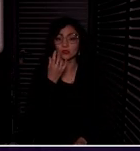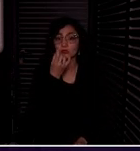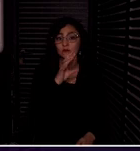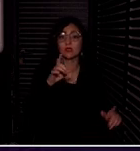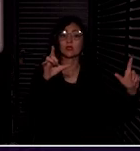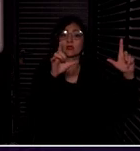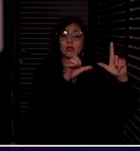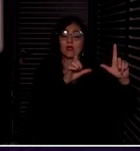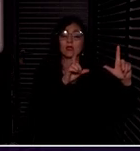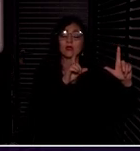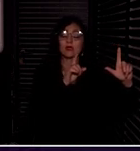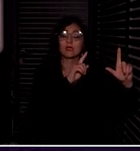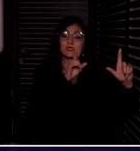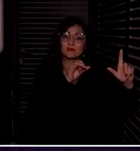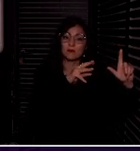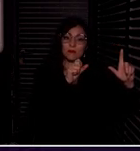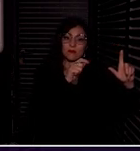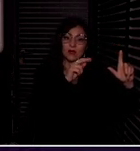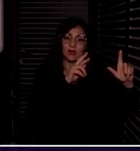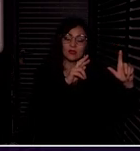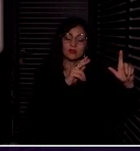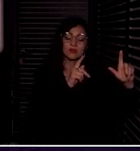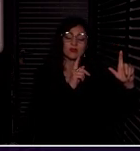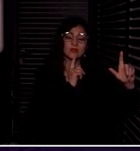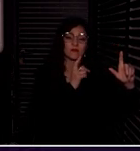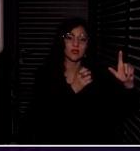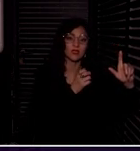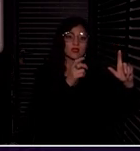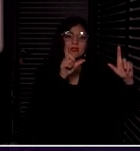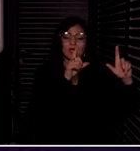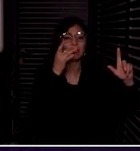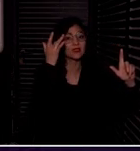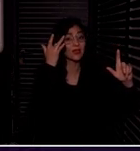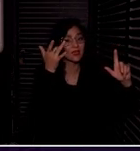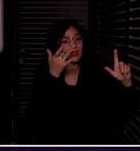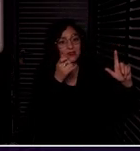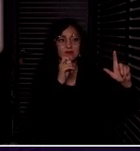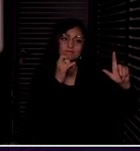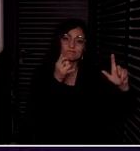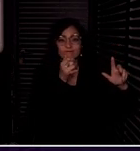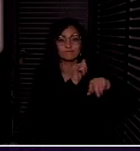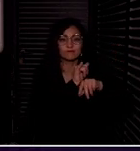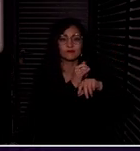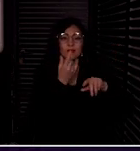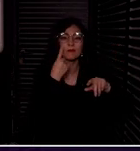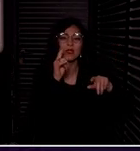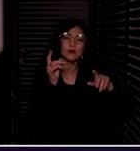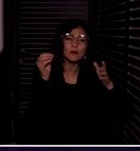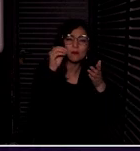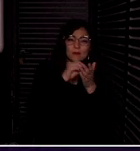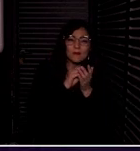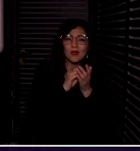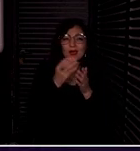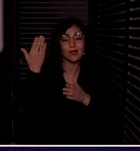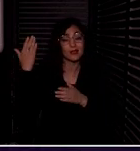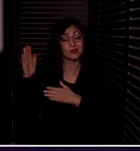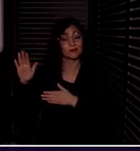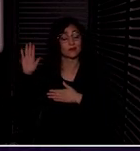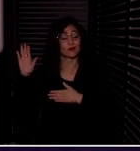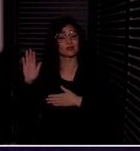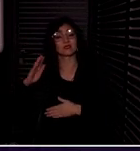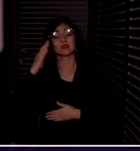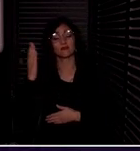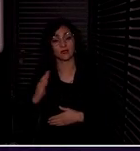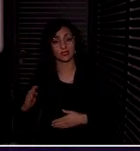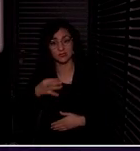televisión inteligente, entre comillas, dicho con ironía, a una televisión más dialógica. Era la promesa del proyecto brasileño de televisión de